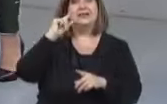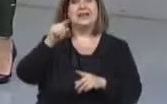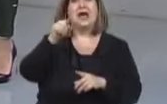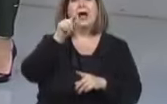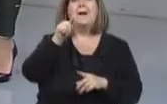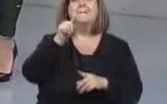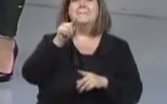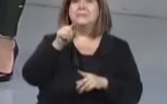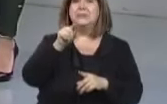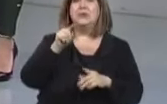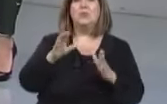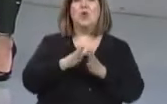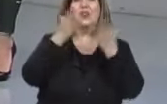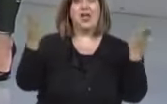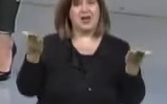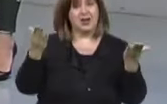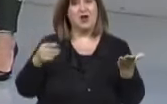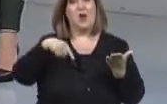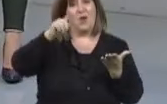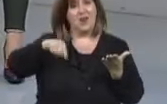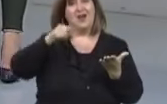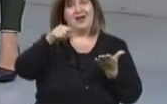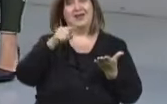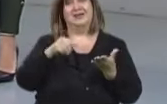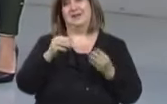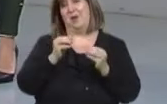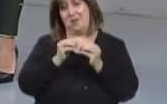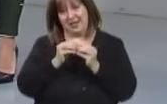por África, por el otro margen concretamente, no por el occidental, que es del cual estamos hablando ahora.